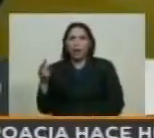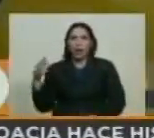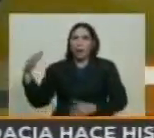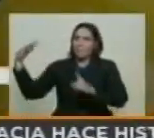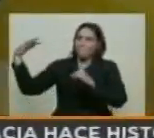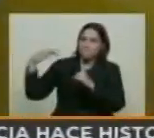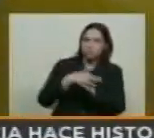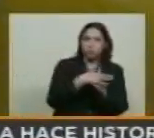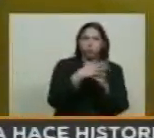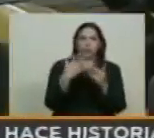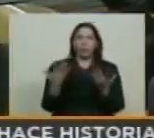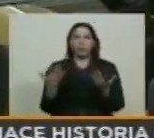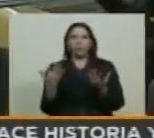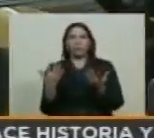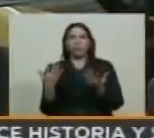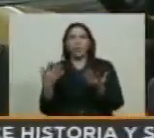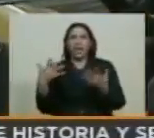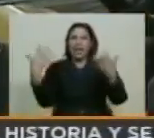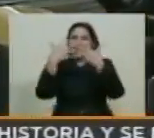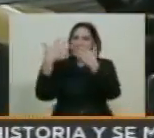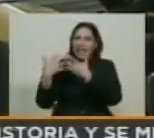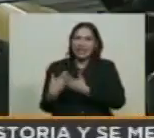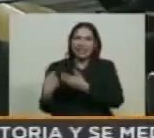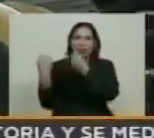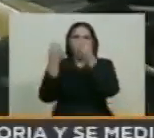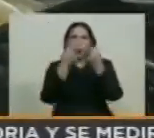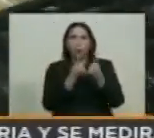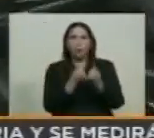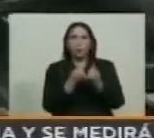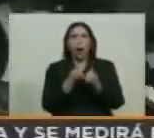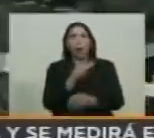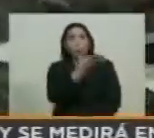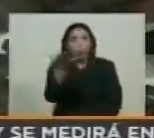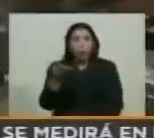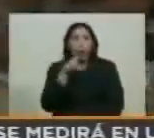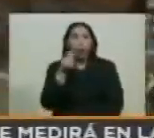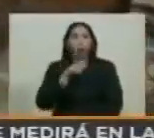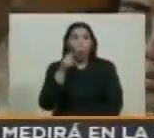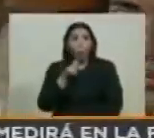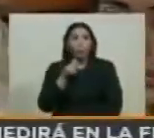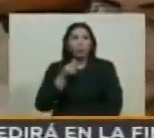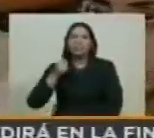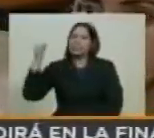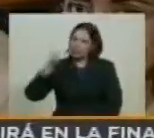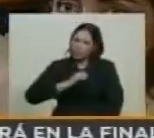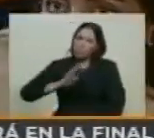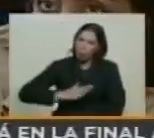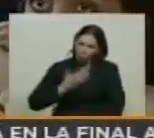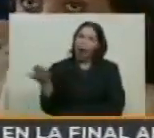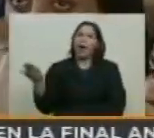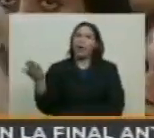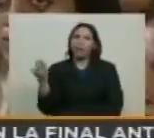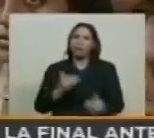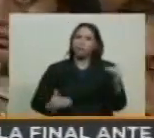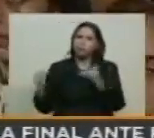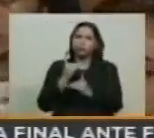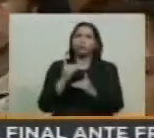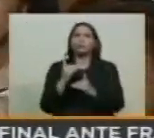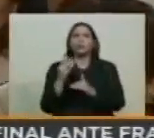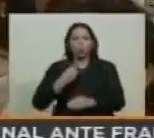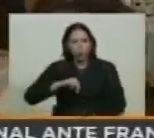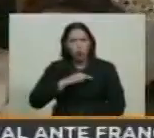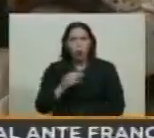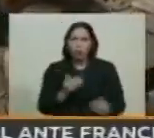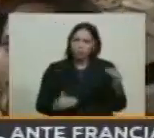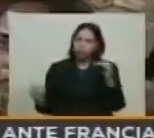es asediada por la guerra económica. Ustedes le dicen, sí se puede vencer y estamos venciendo.